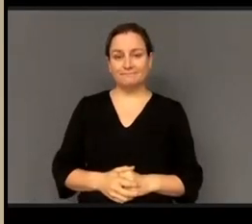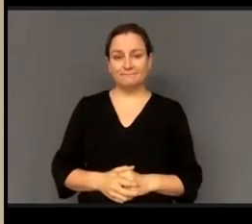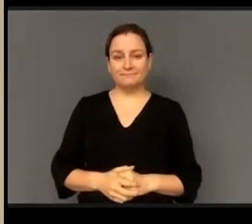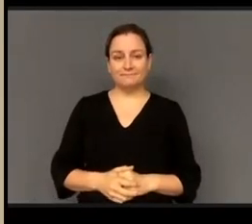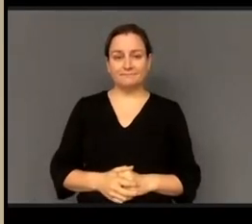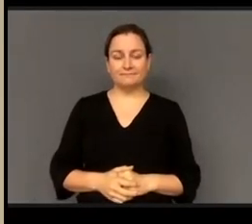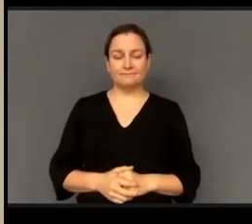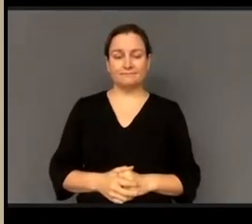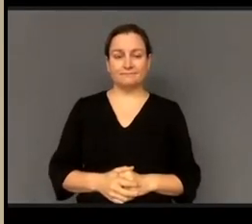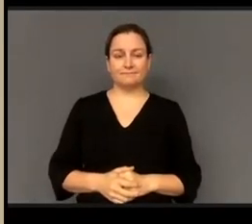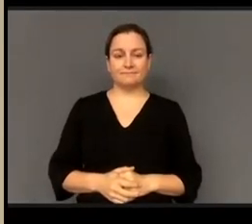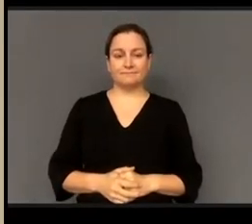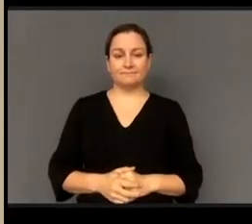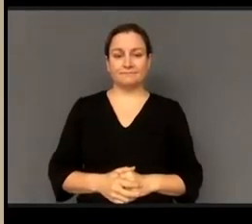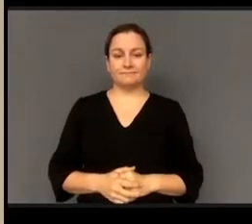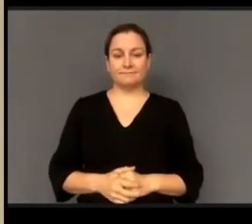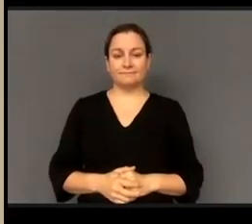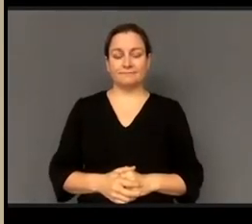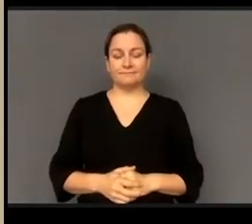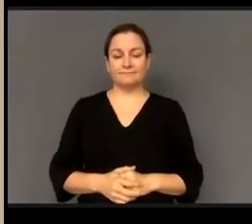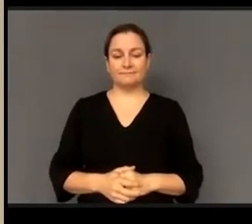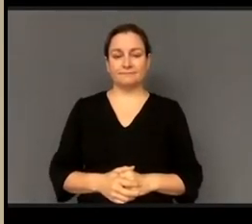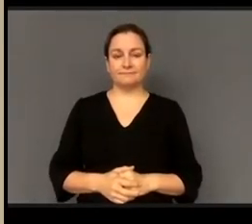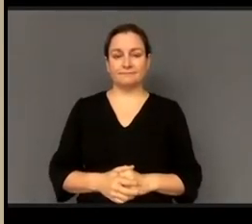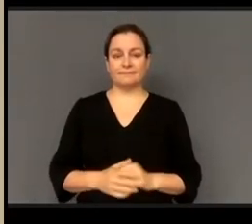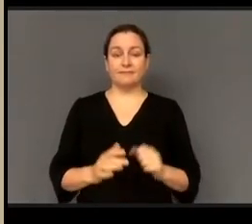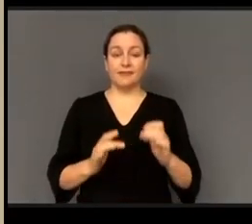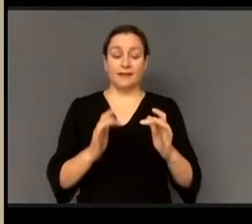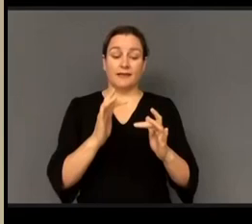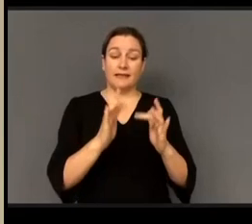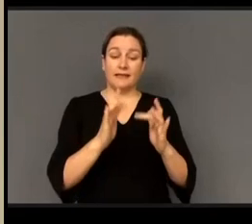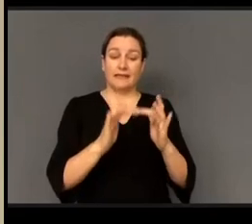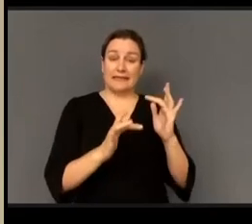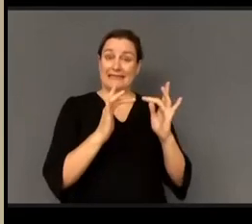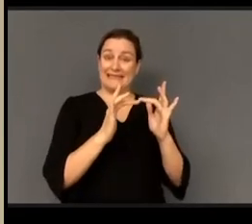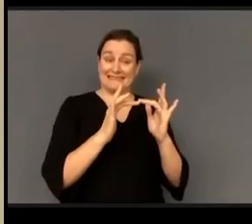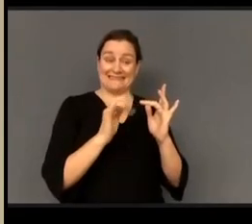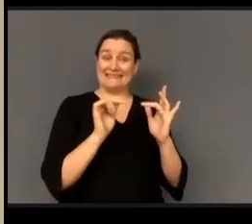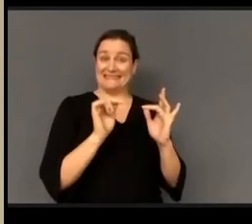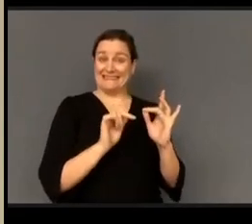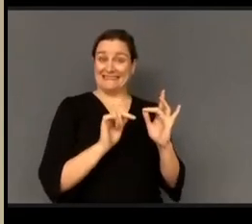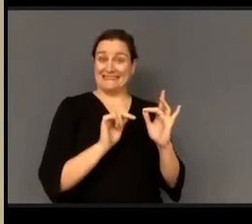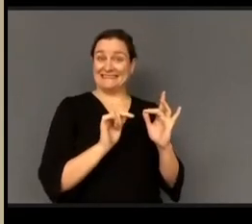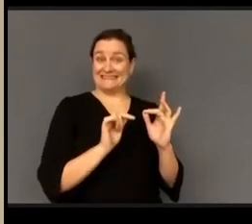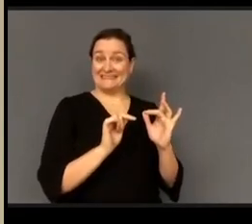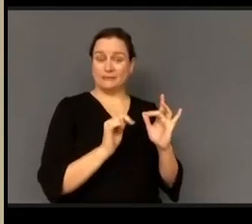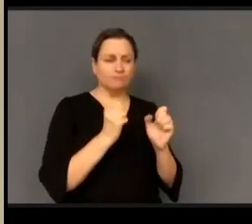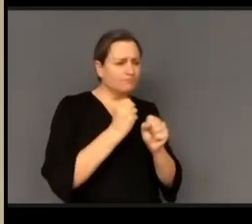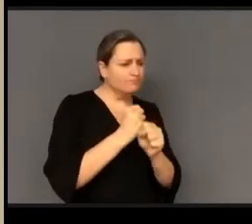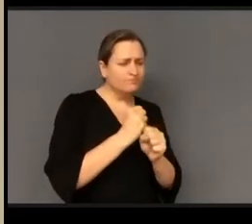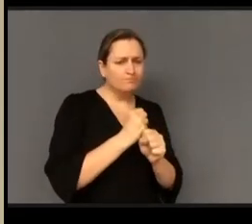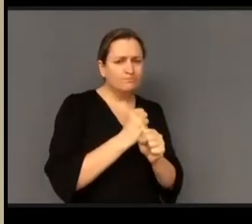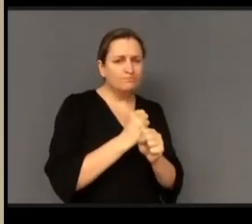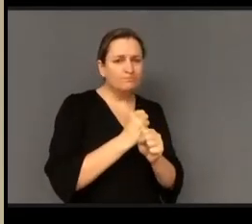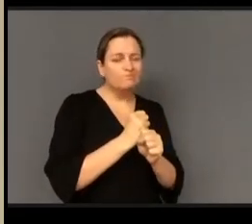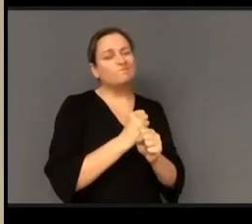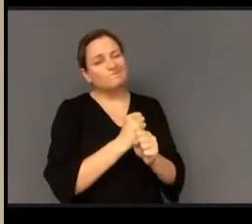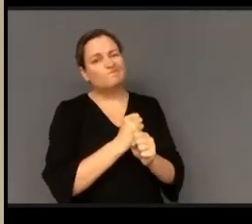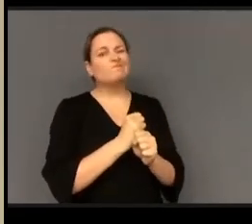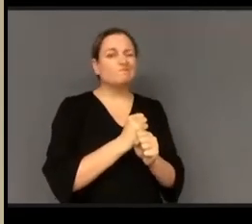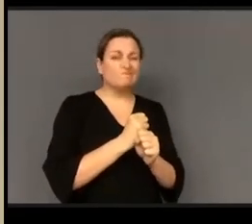es un hecho que Internet ha dado lugar a problemas